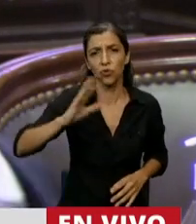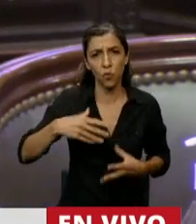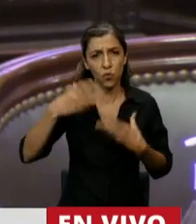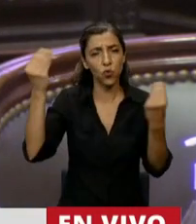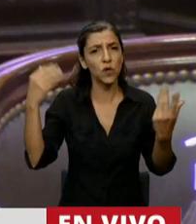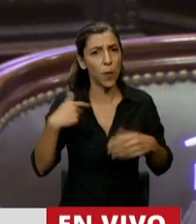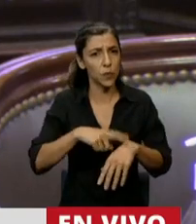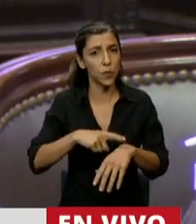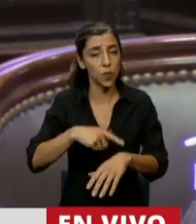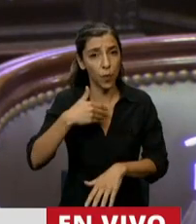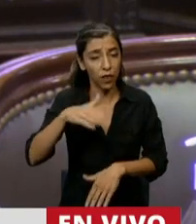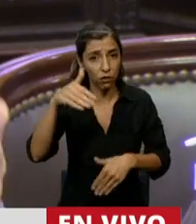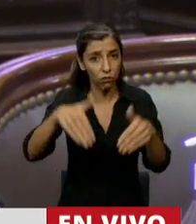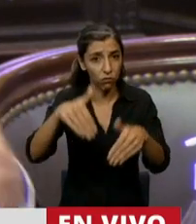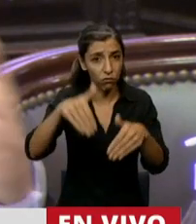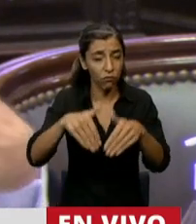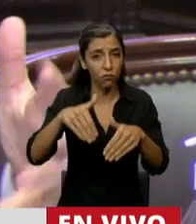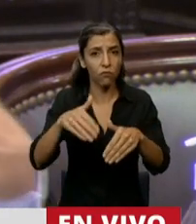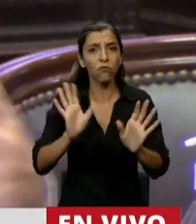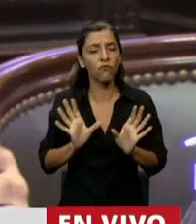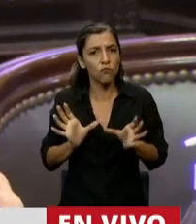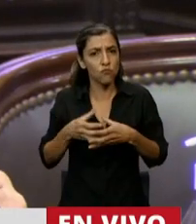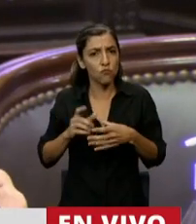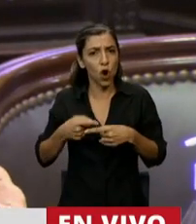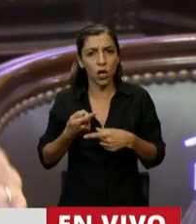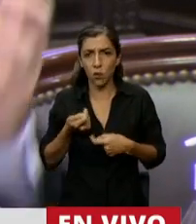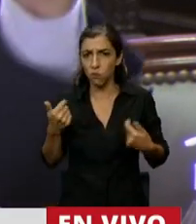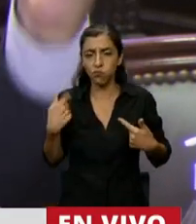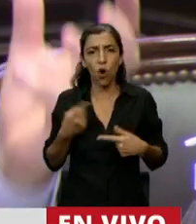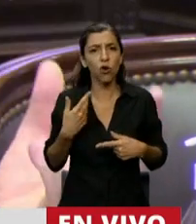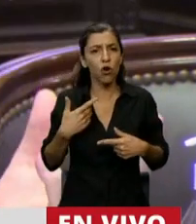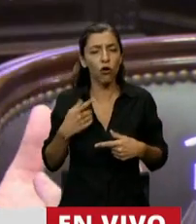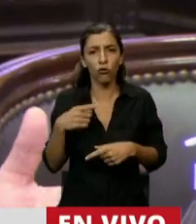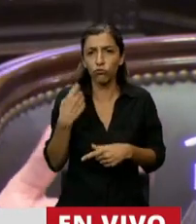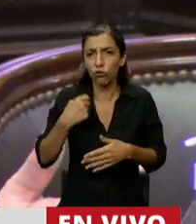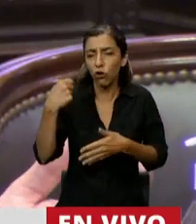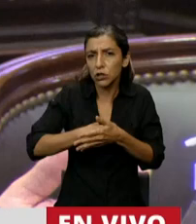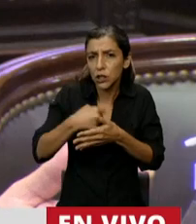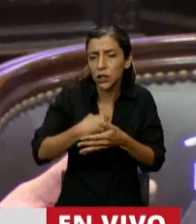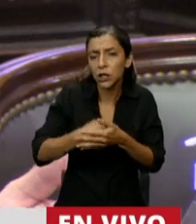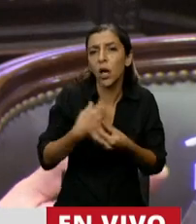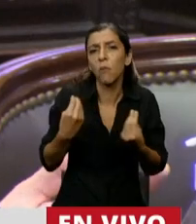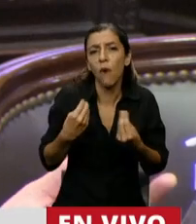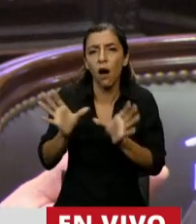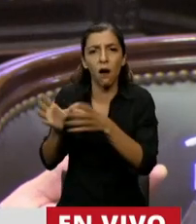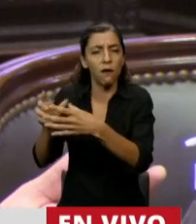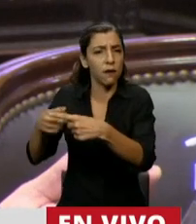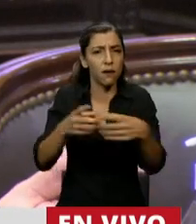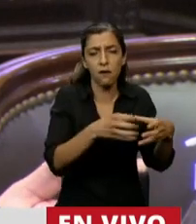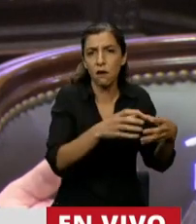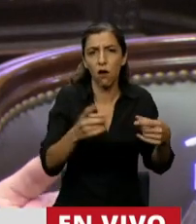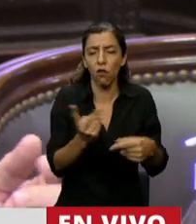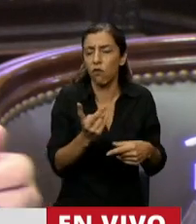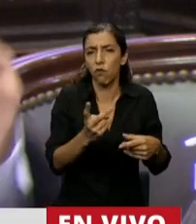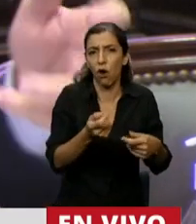periodos electorales nos pongamos en campaña para tratar de que bajen el poder los dos frentes, lo es